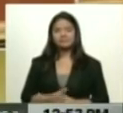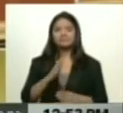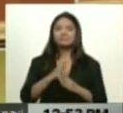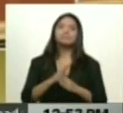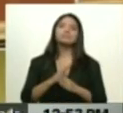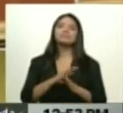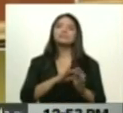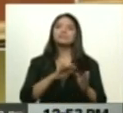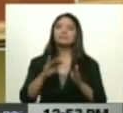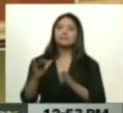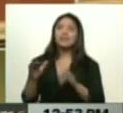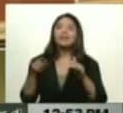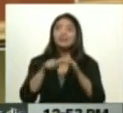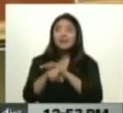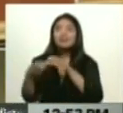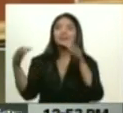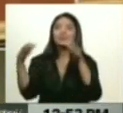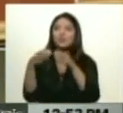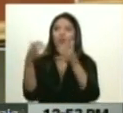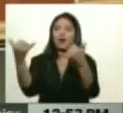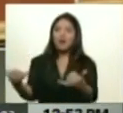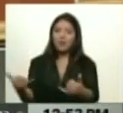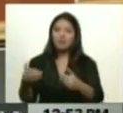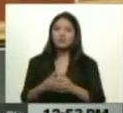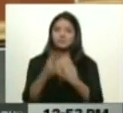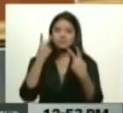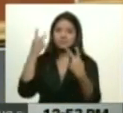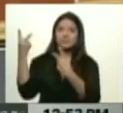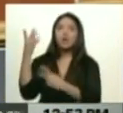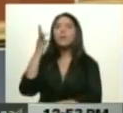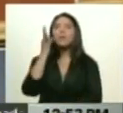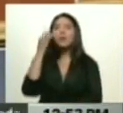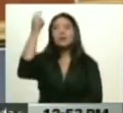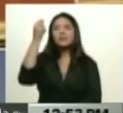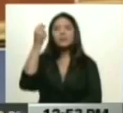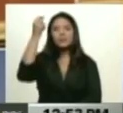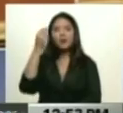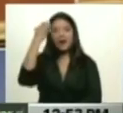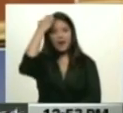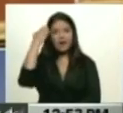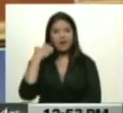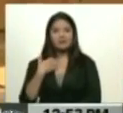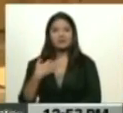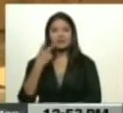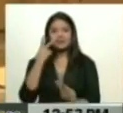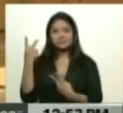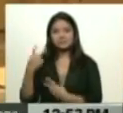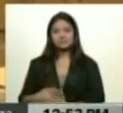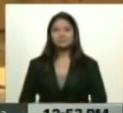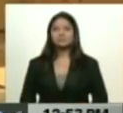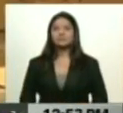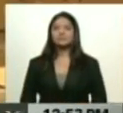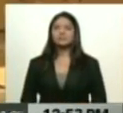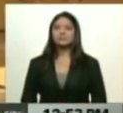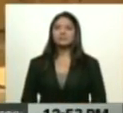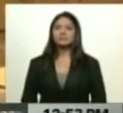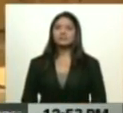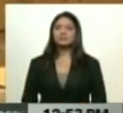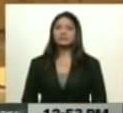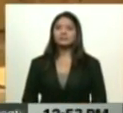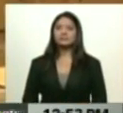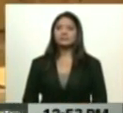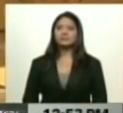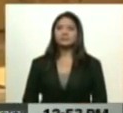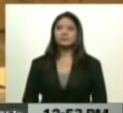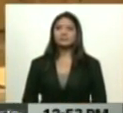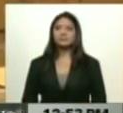vamos a lo interno, la sesión que se está generando a esta hora. Vamos a escuchar palabras de la diputada Erika Ortega Sanoja. Referida a la libertad de